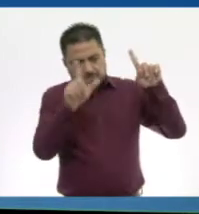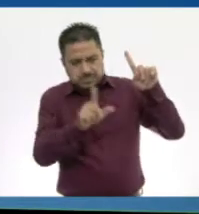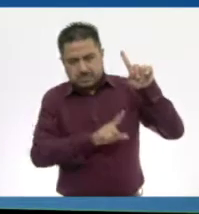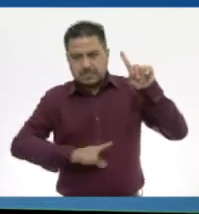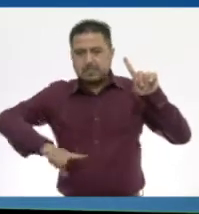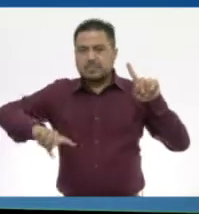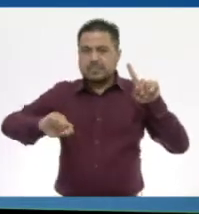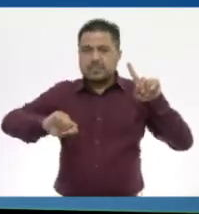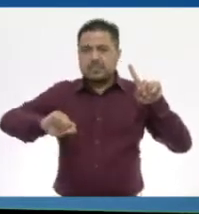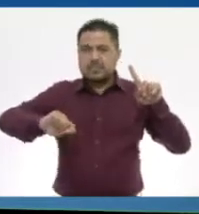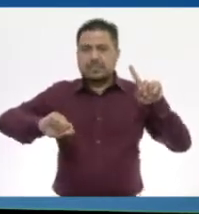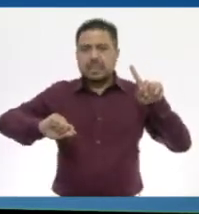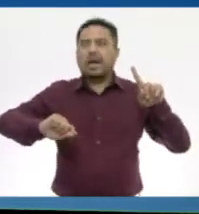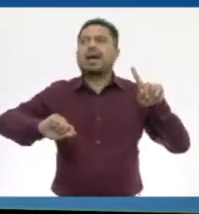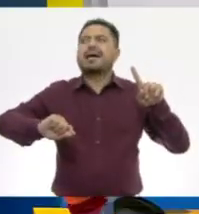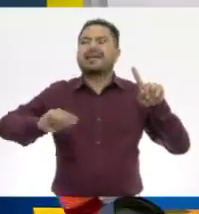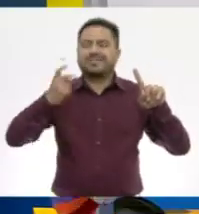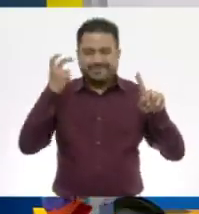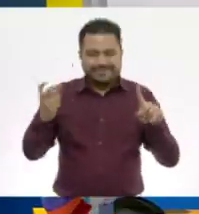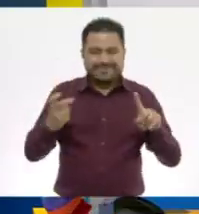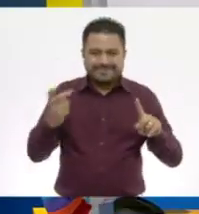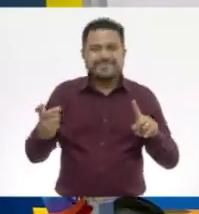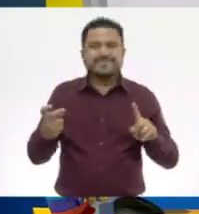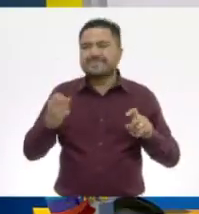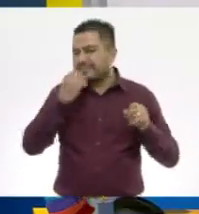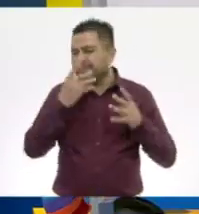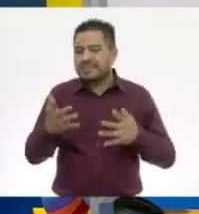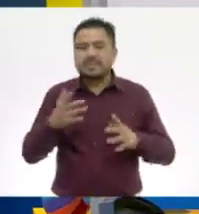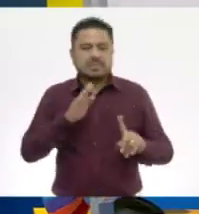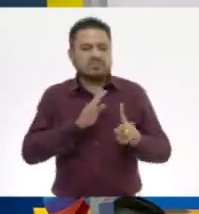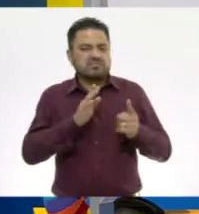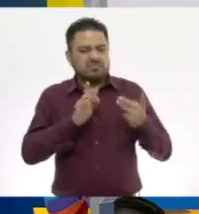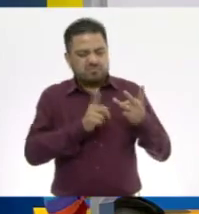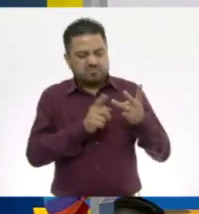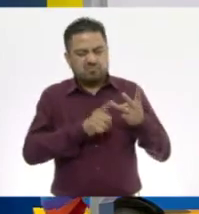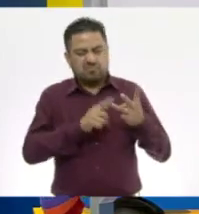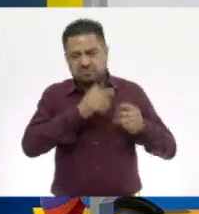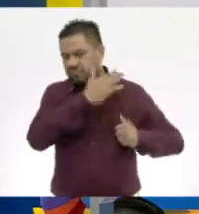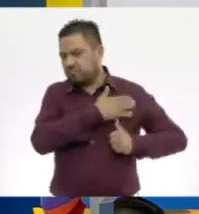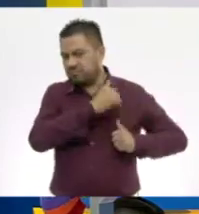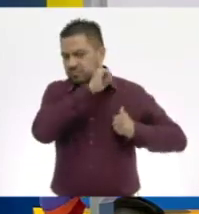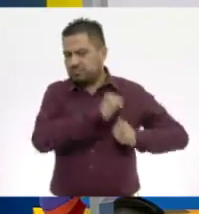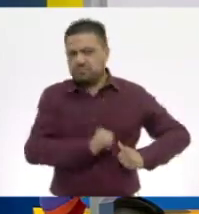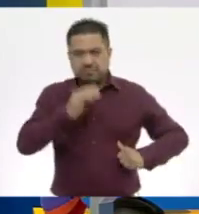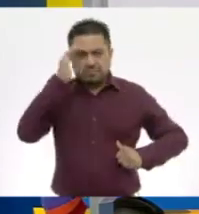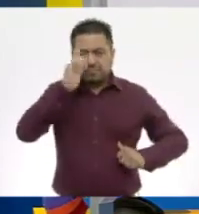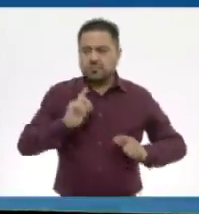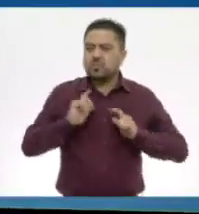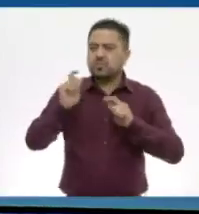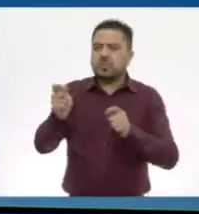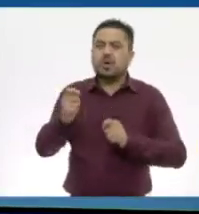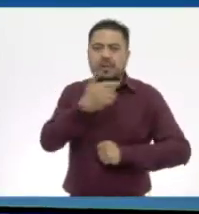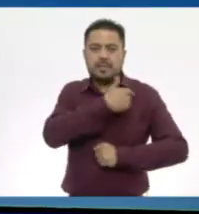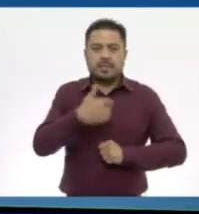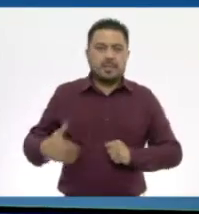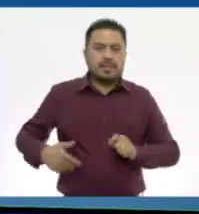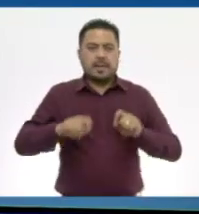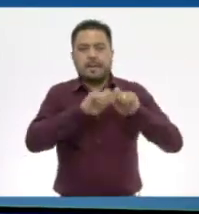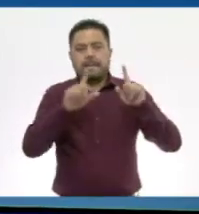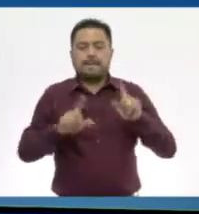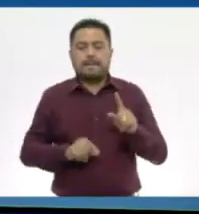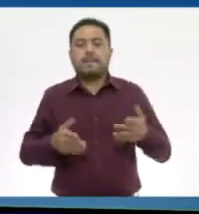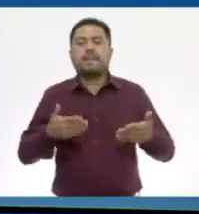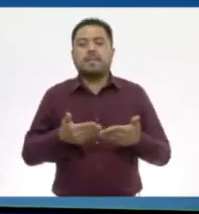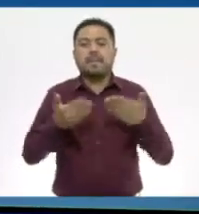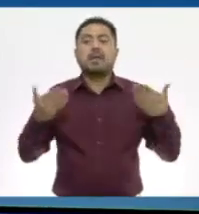Unidos mexicanos. Excelente, Ton. Ese poder recae en el presidente de la República. Pues